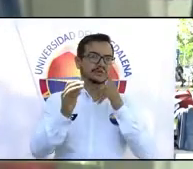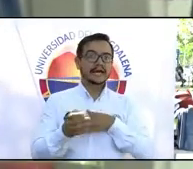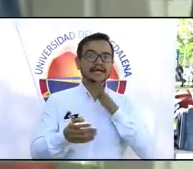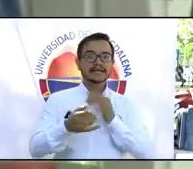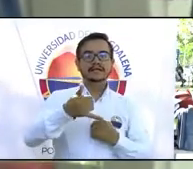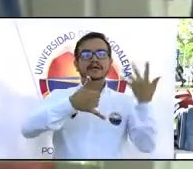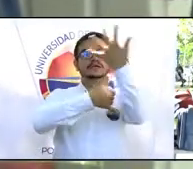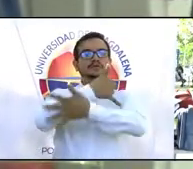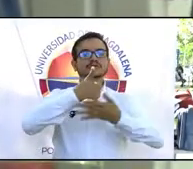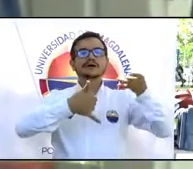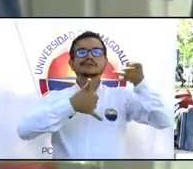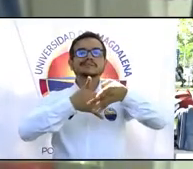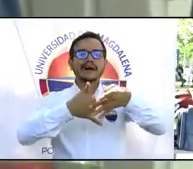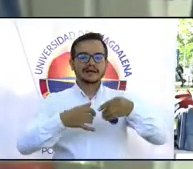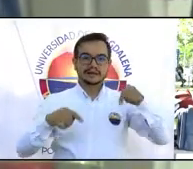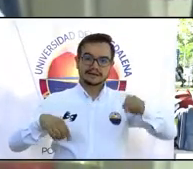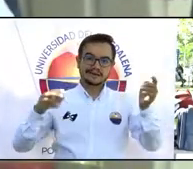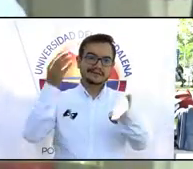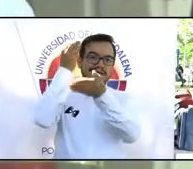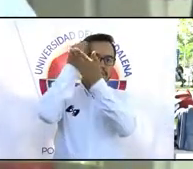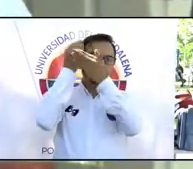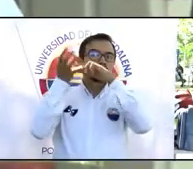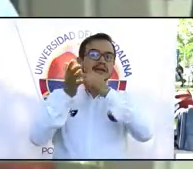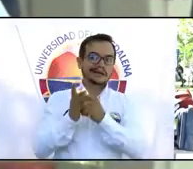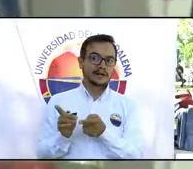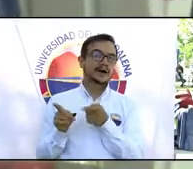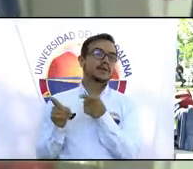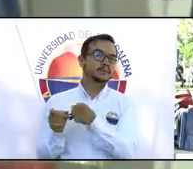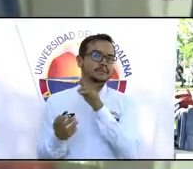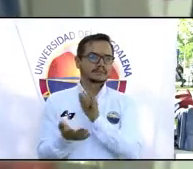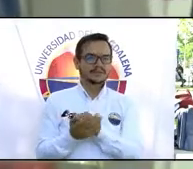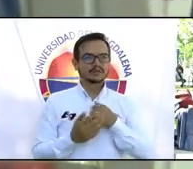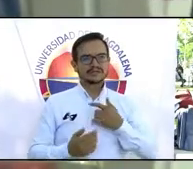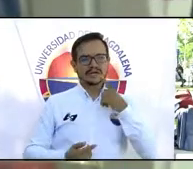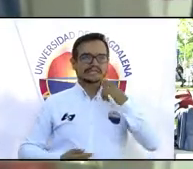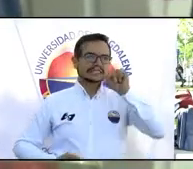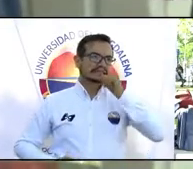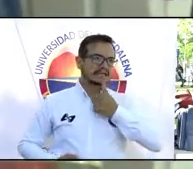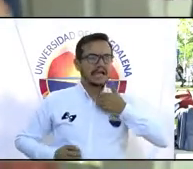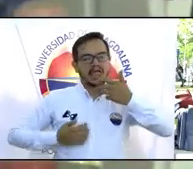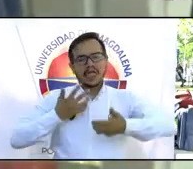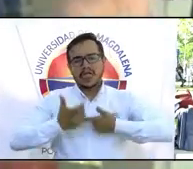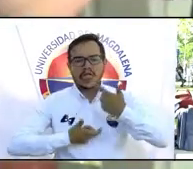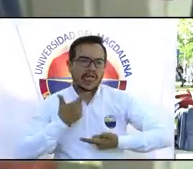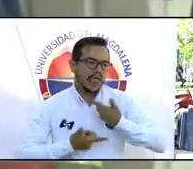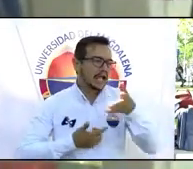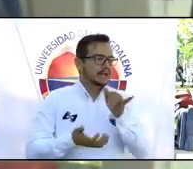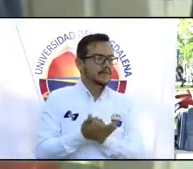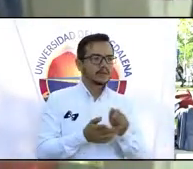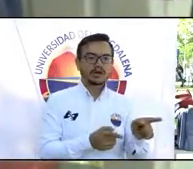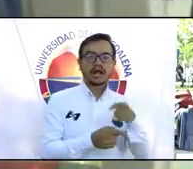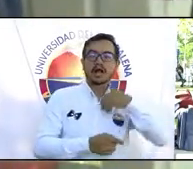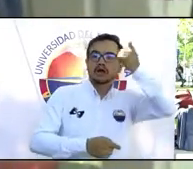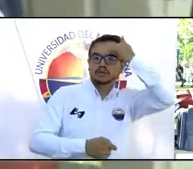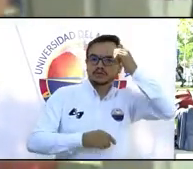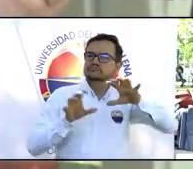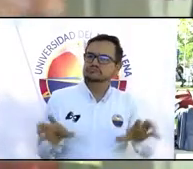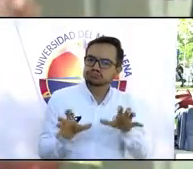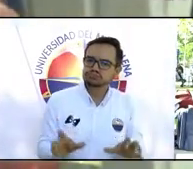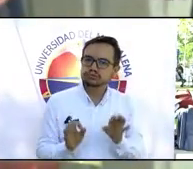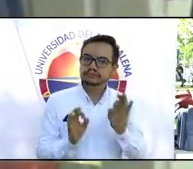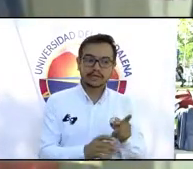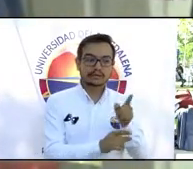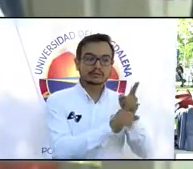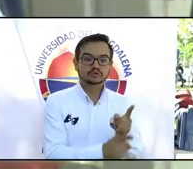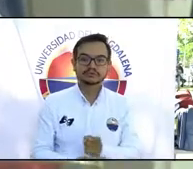Pro. Así que algo harán bien en el sufrimiento diario de la clínica, algo harán bien sus profesores y profesoras, a pesar de que tenemos